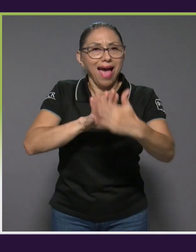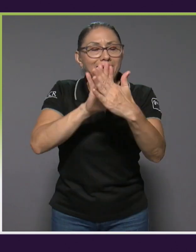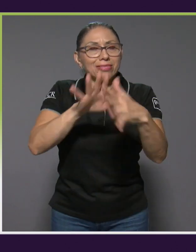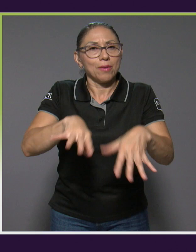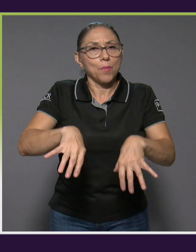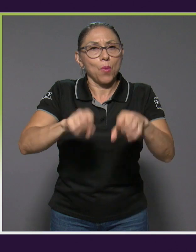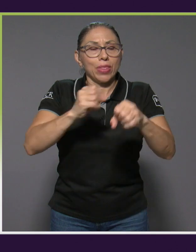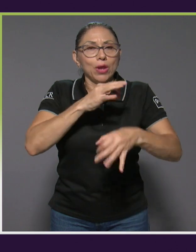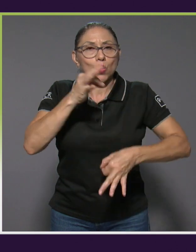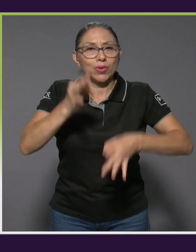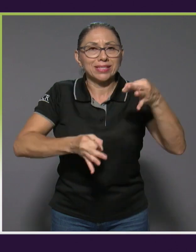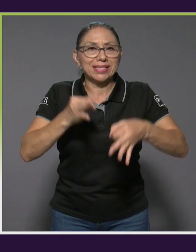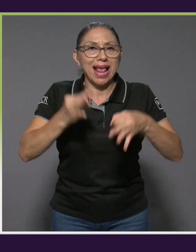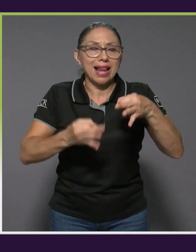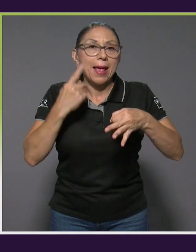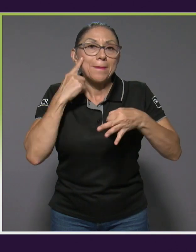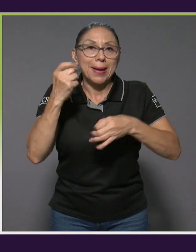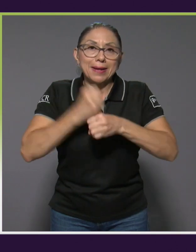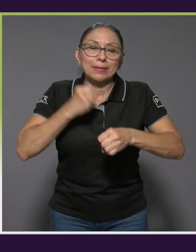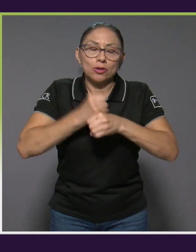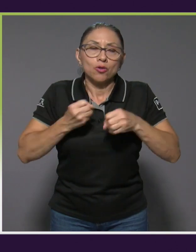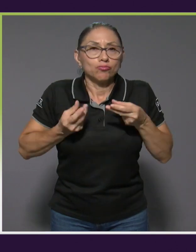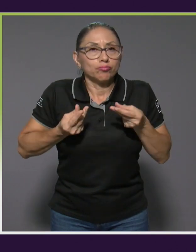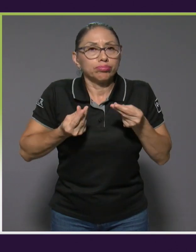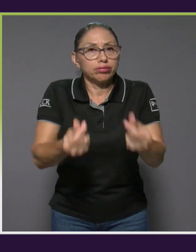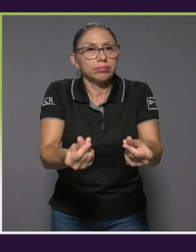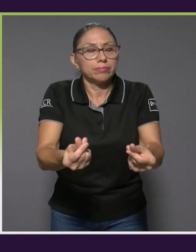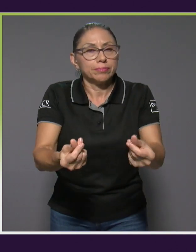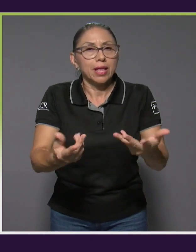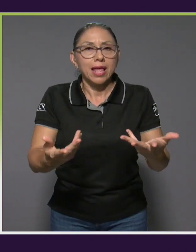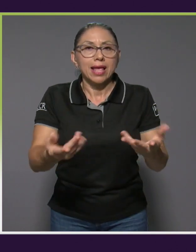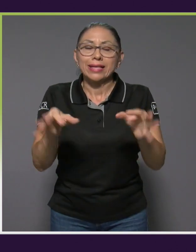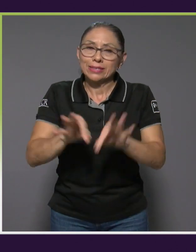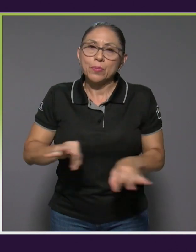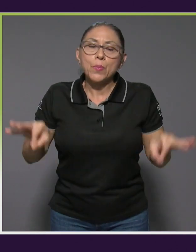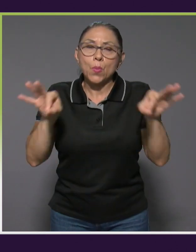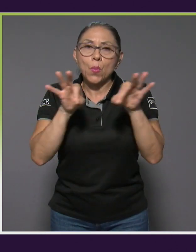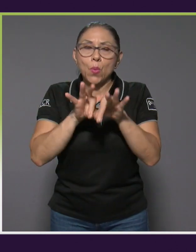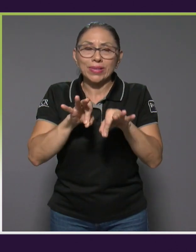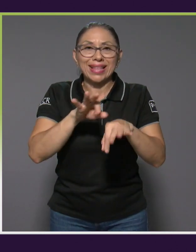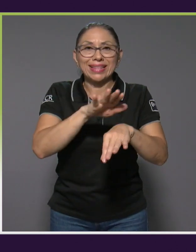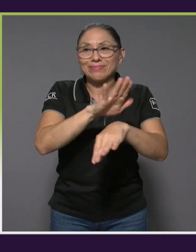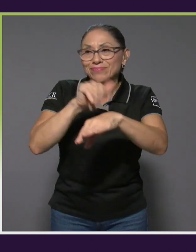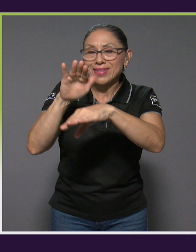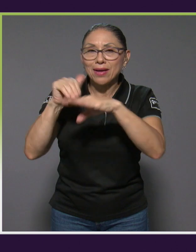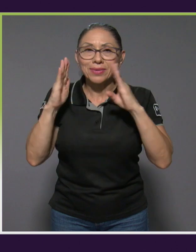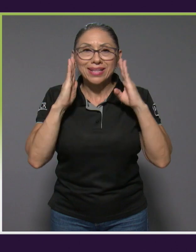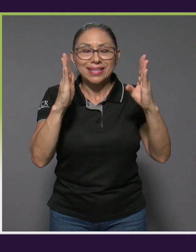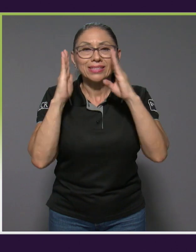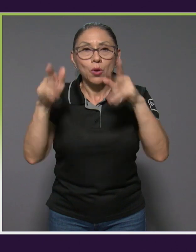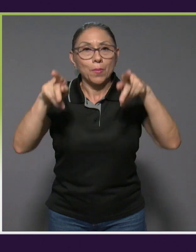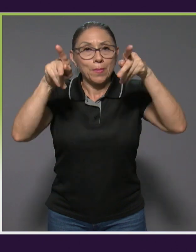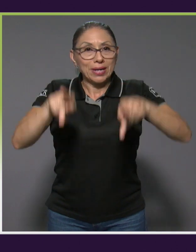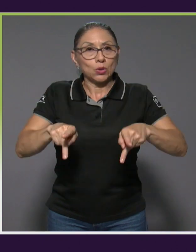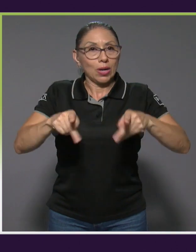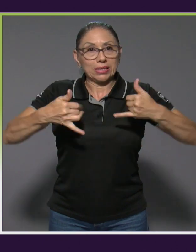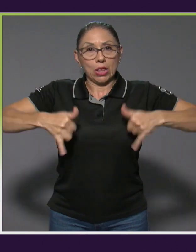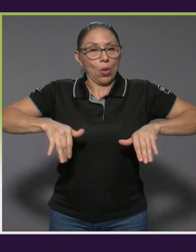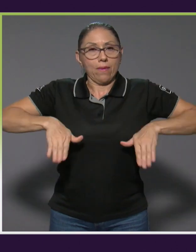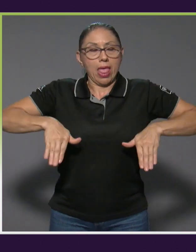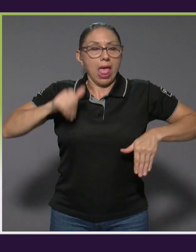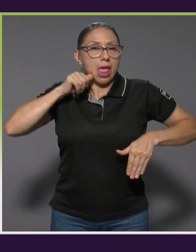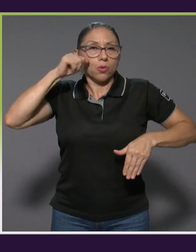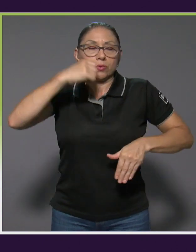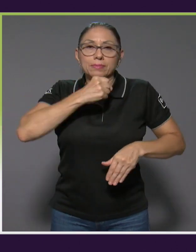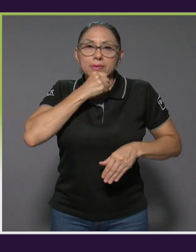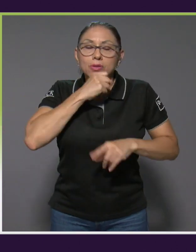más expedita, ¿verdad?, lo más expedita posible. Entonces es importante también llamar la atención de las personas que no somos adultas mayores, pero que